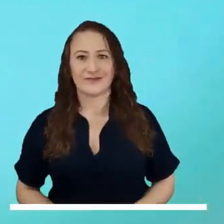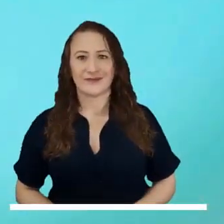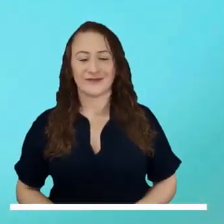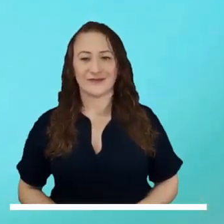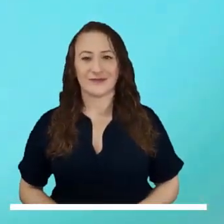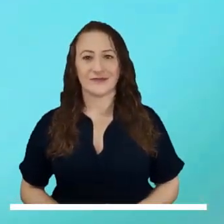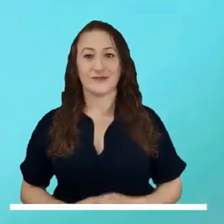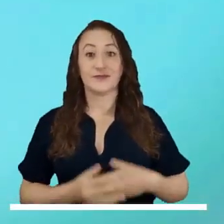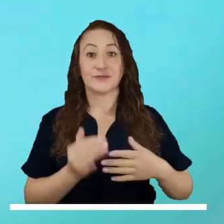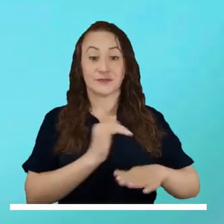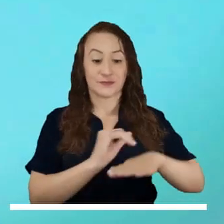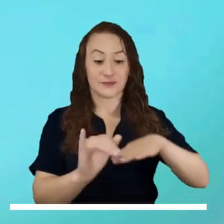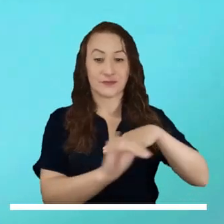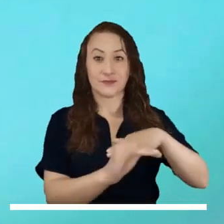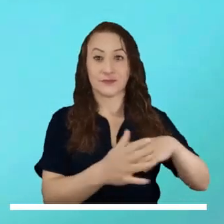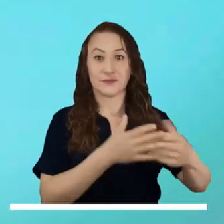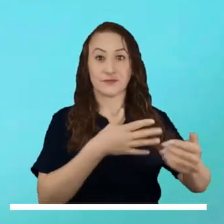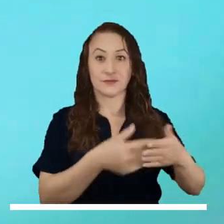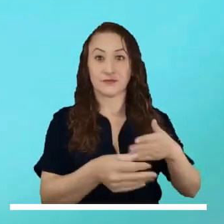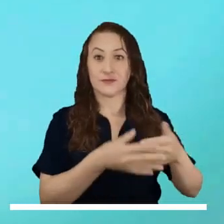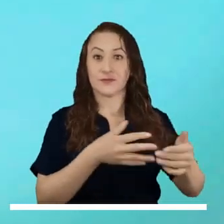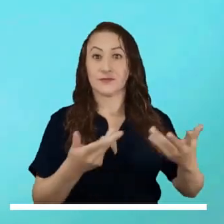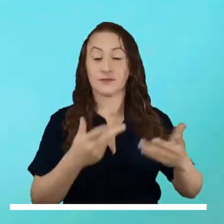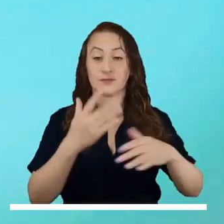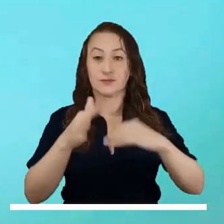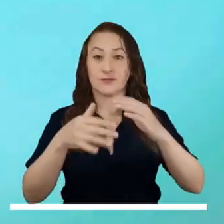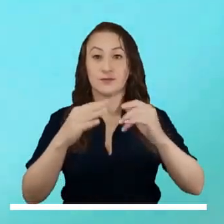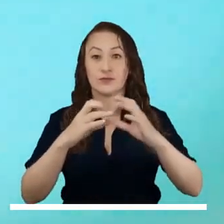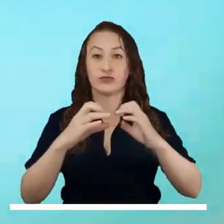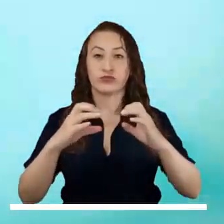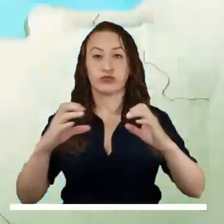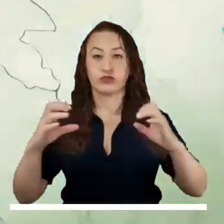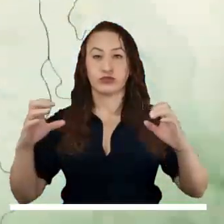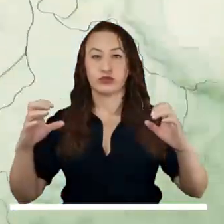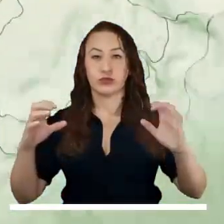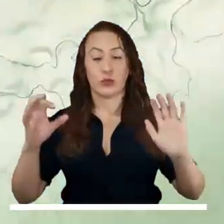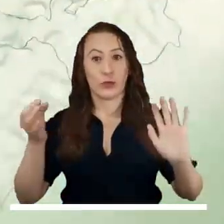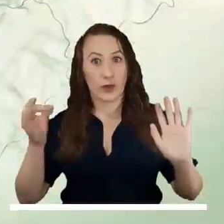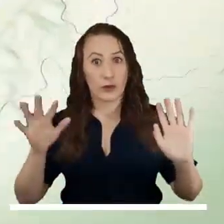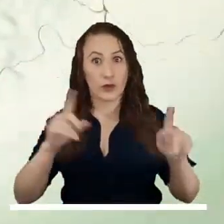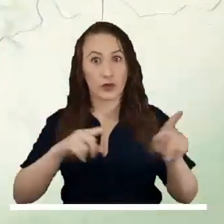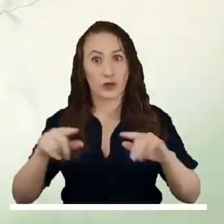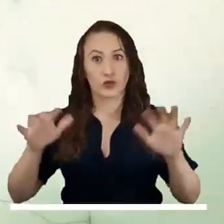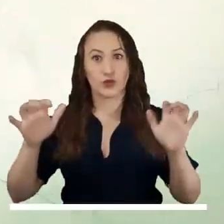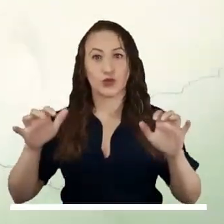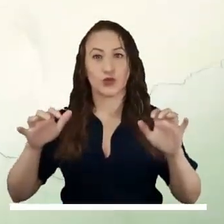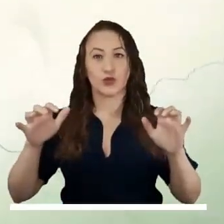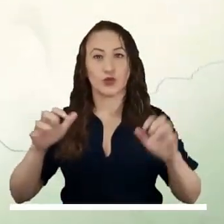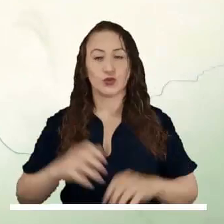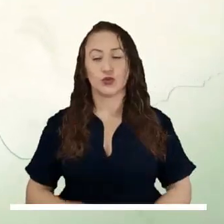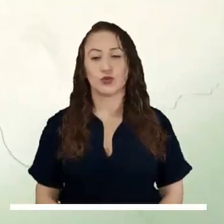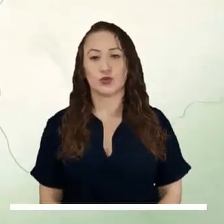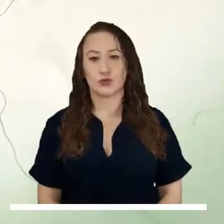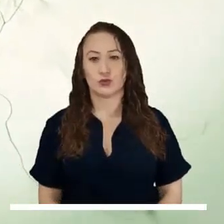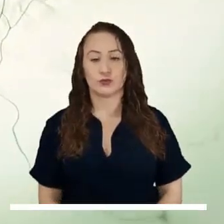En las islas de San Andrés y Providencia se estima cielo parcialmente nublado, no se descartan algunas lloviznas